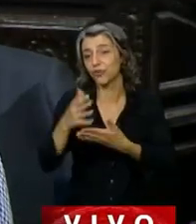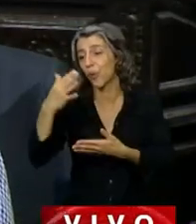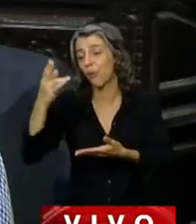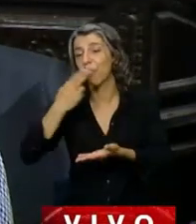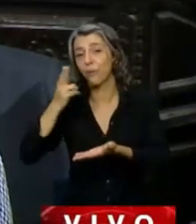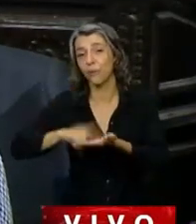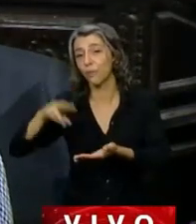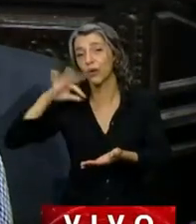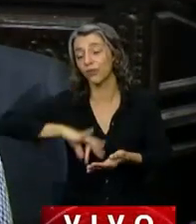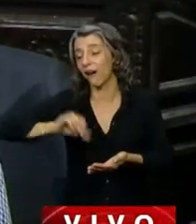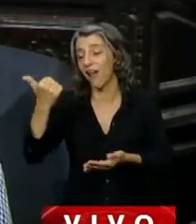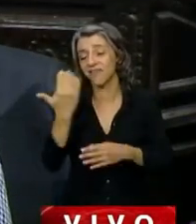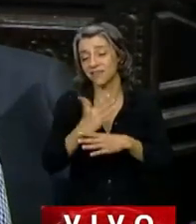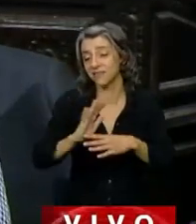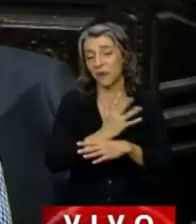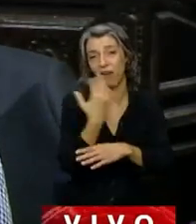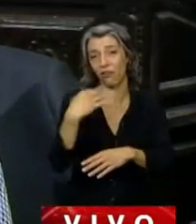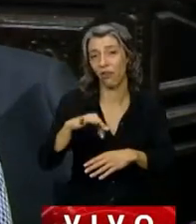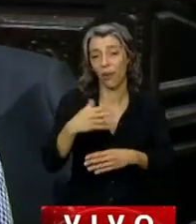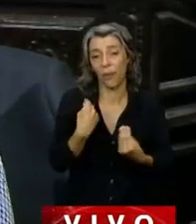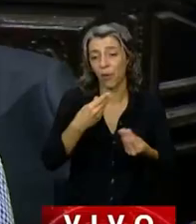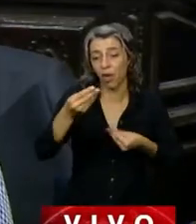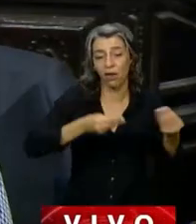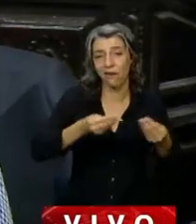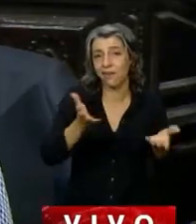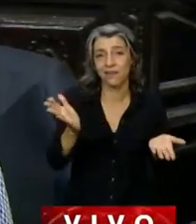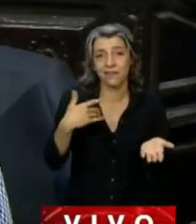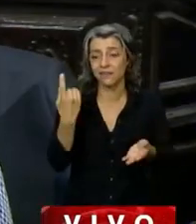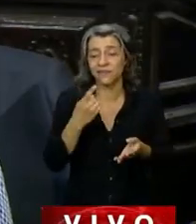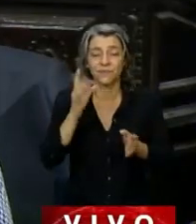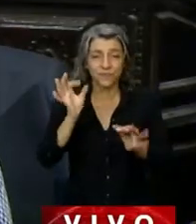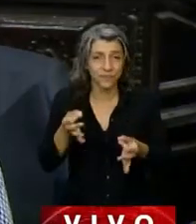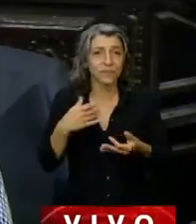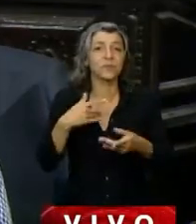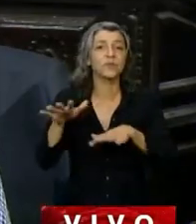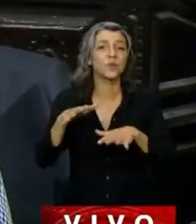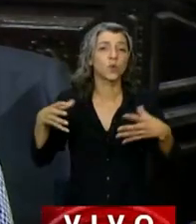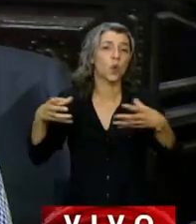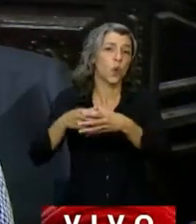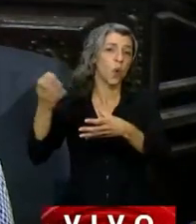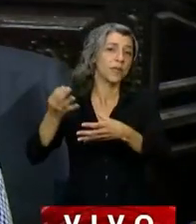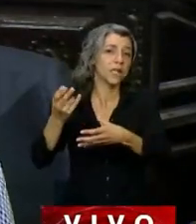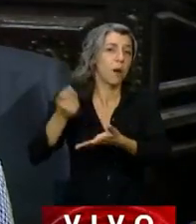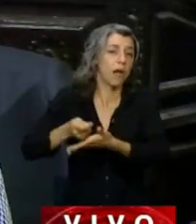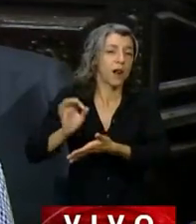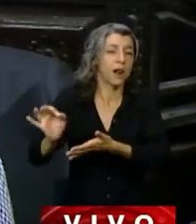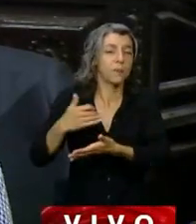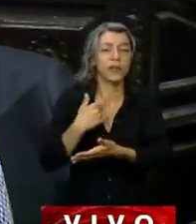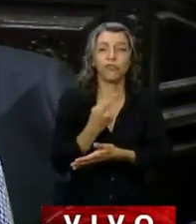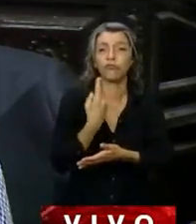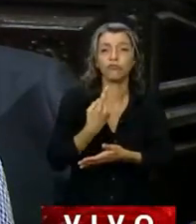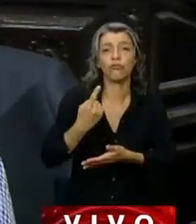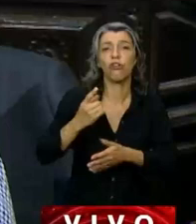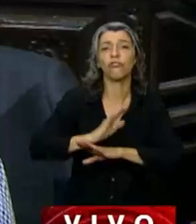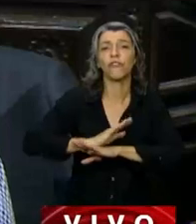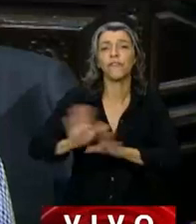las ganancias o con terminar con los privilegios. Acá no se está intentando terminar con ningún privilegio,